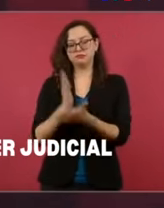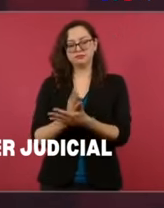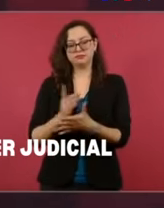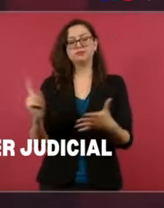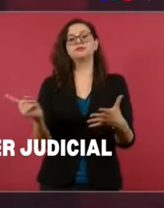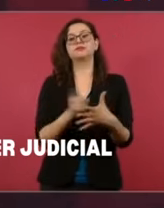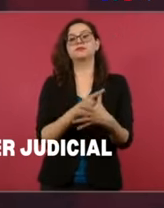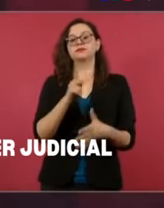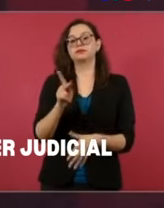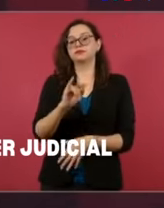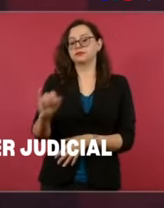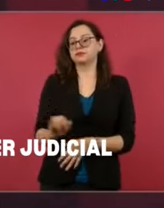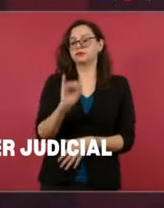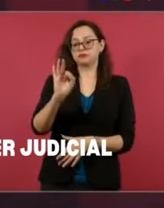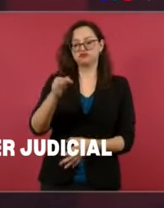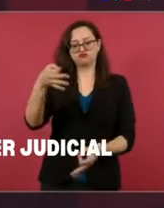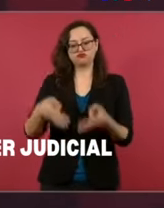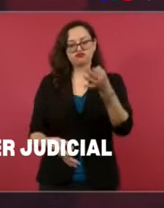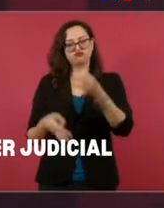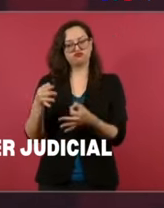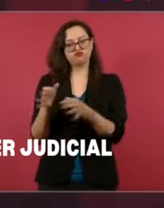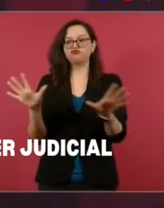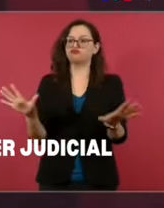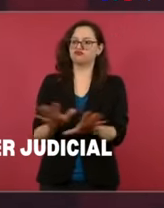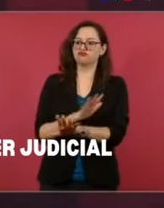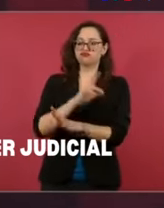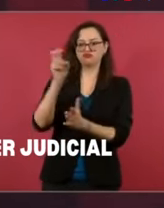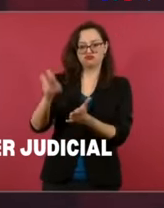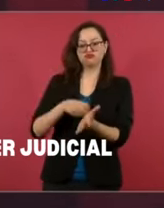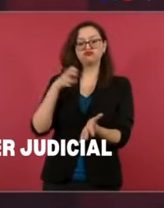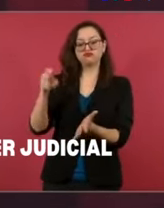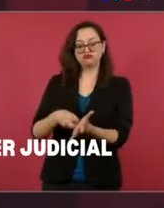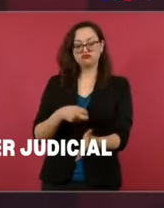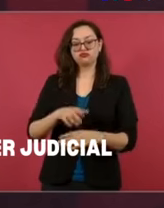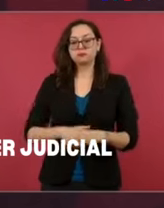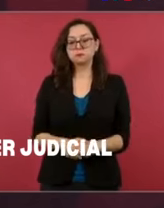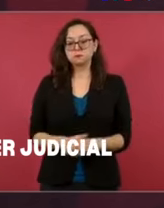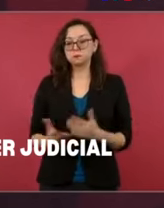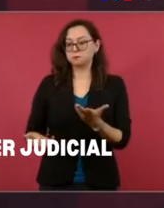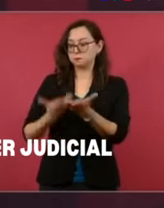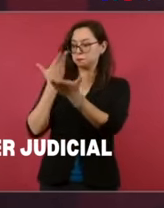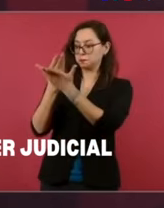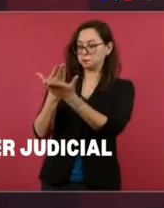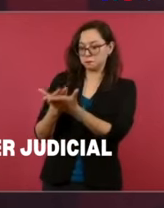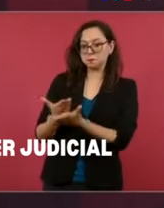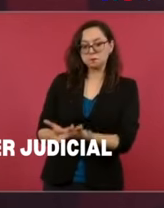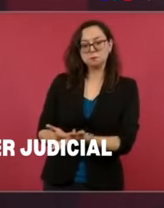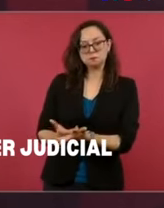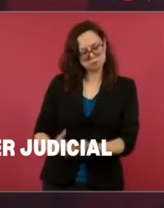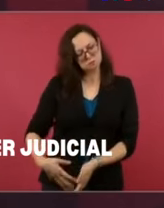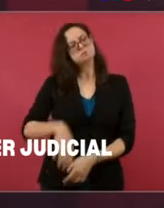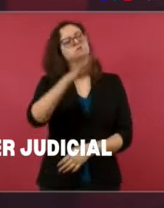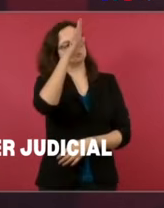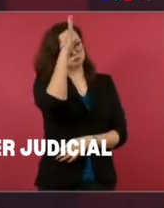Acordamos que estuvo de acuerdo en este planteamiento que le hice y también en